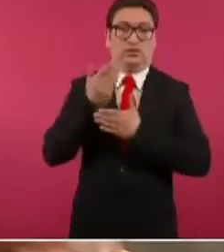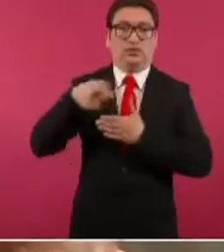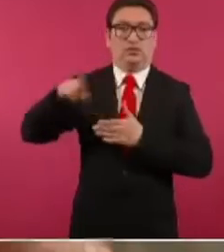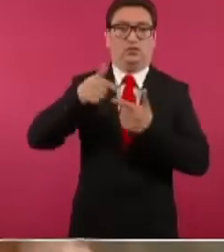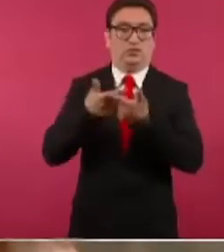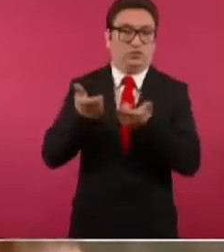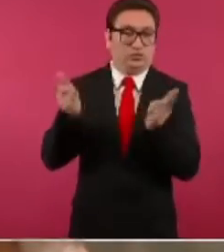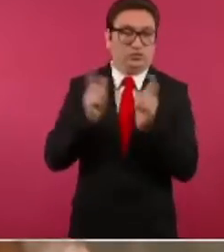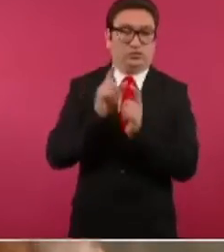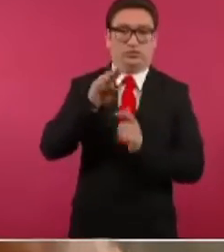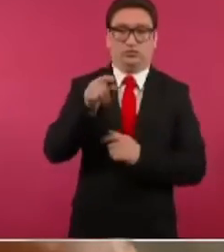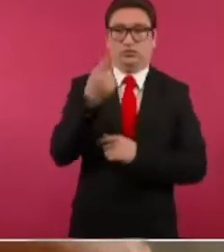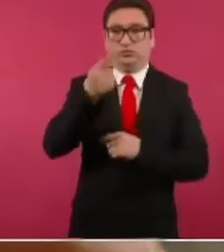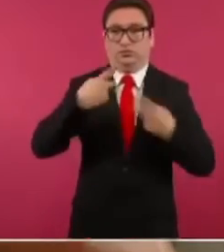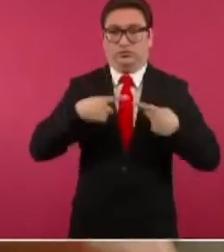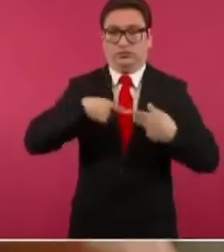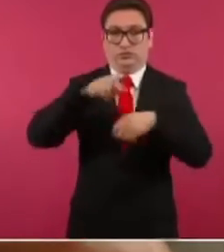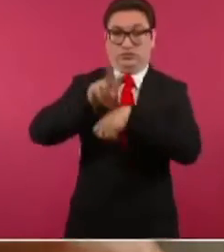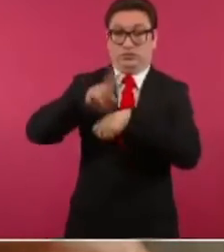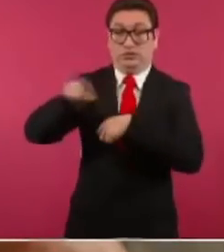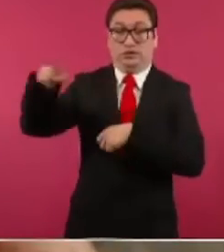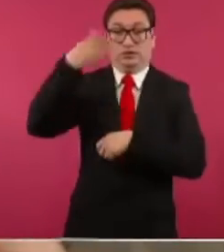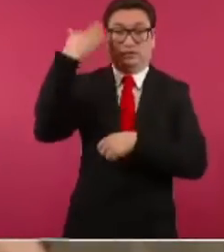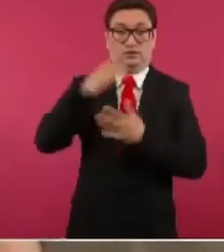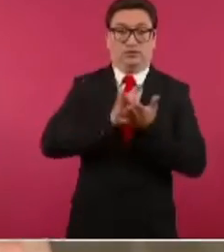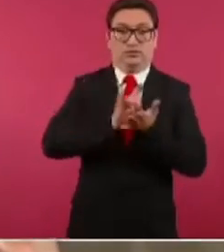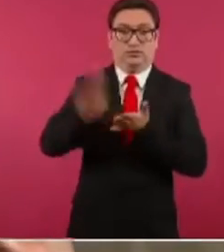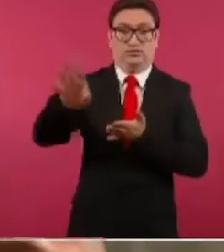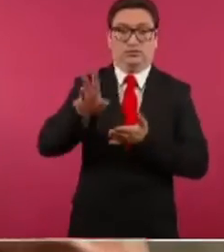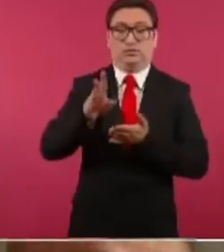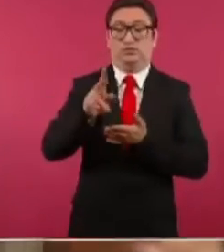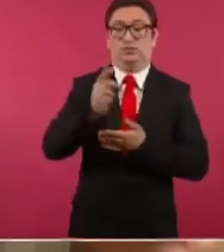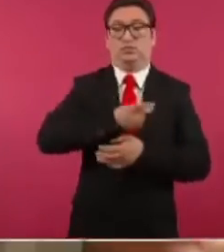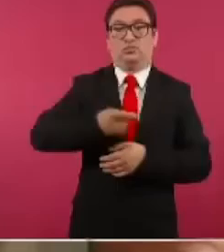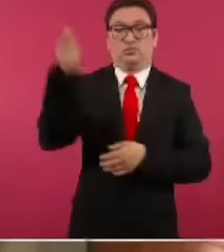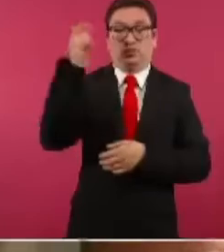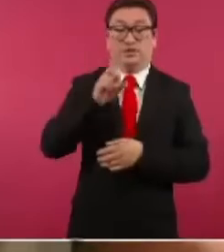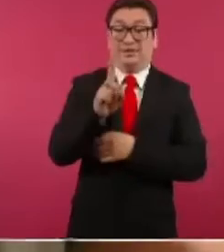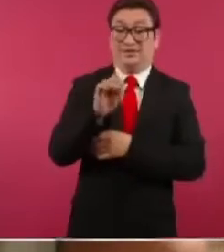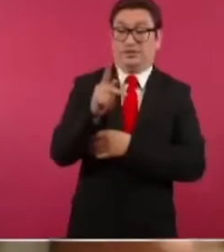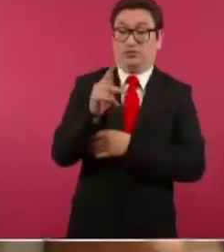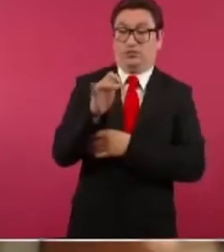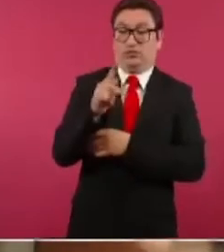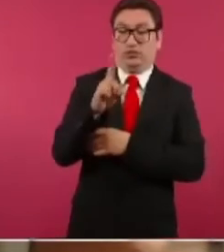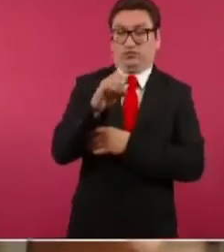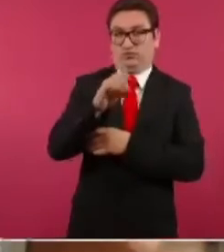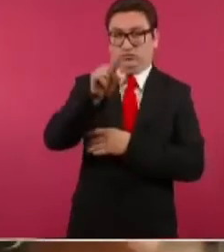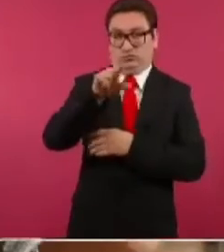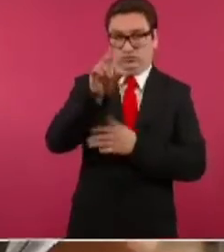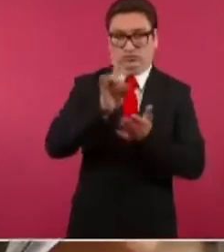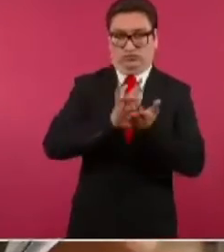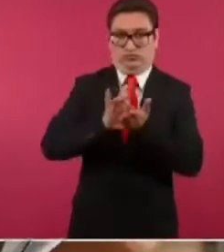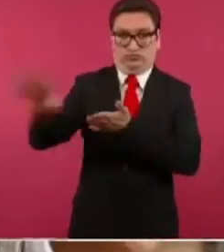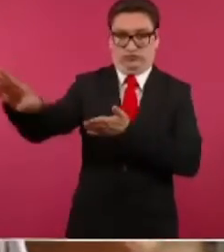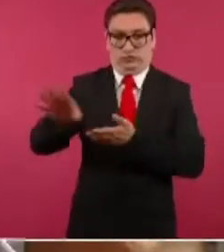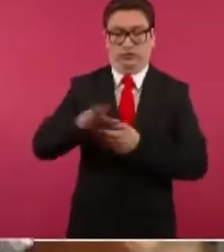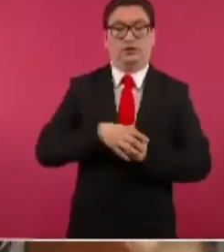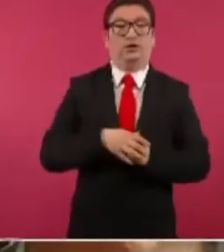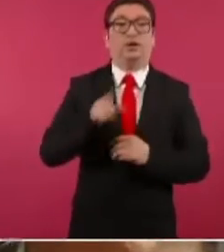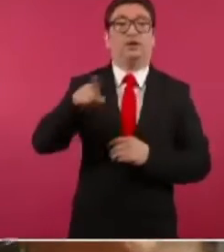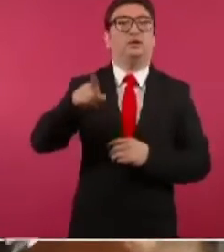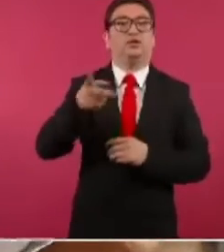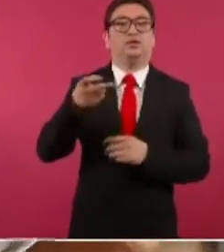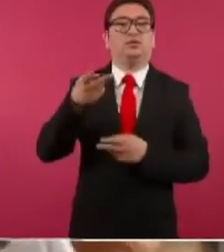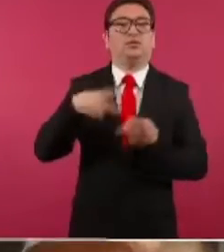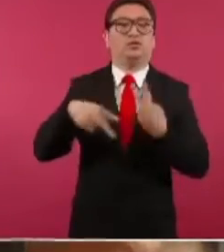de 91 venezolanos, que ellos fueron expulsados, no fueron deportados, fueron expulsados de Estados Unidos. Ellos llegaron desde